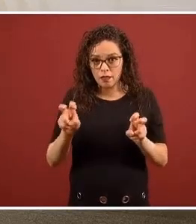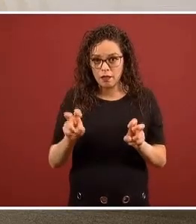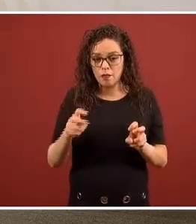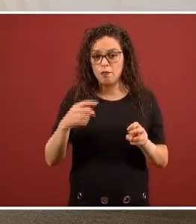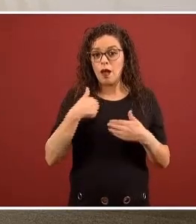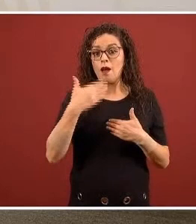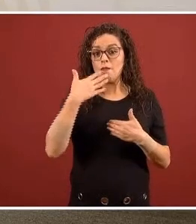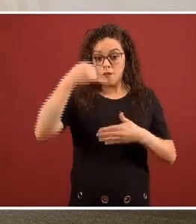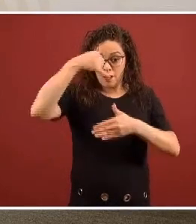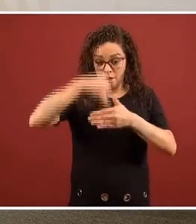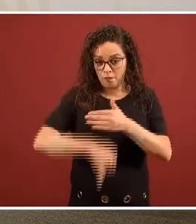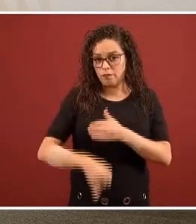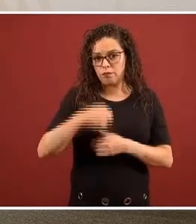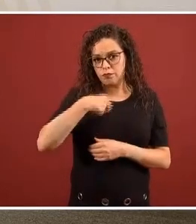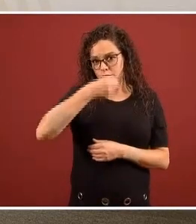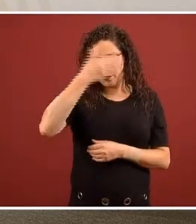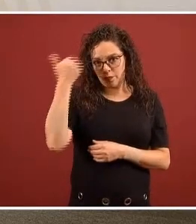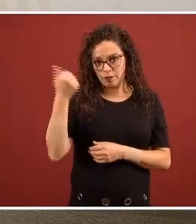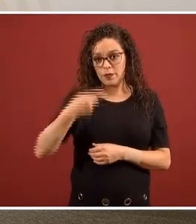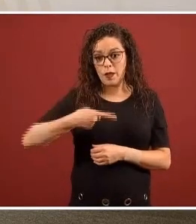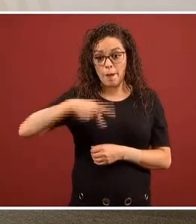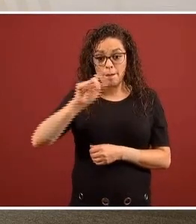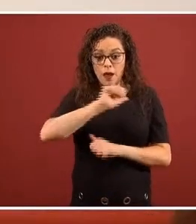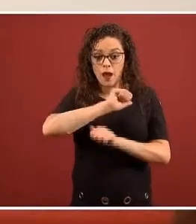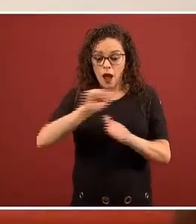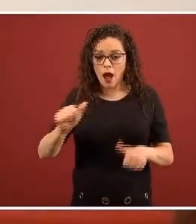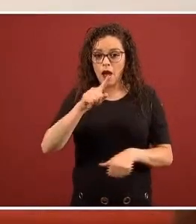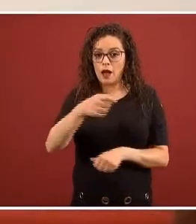la perspectiva de personal de salud,